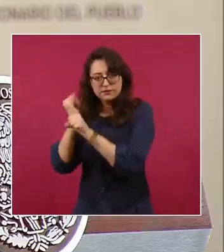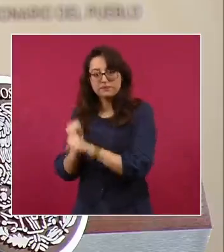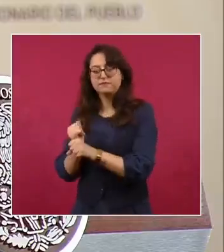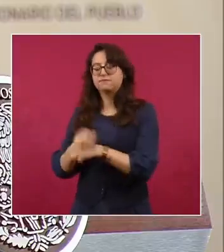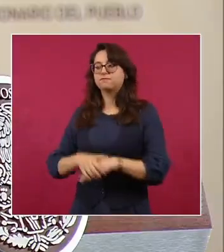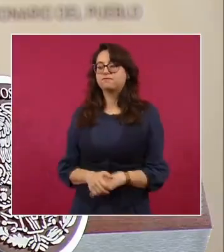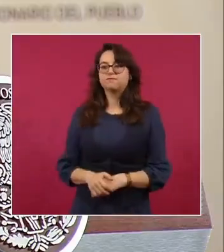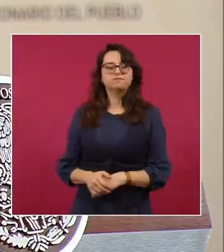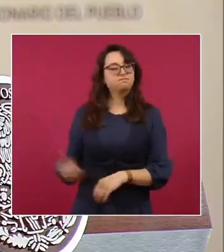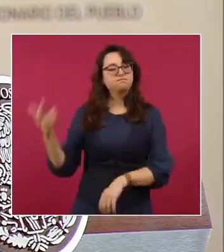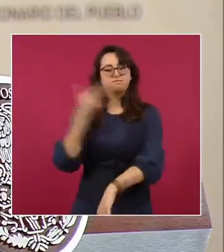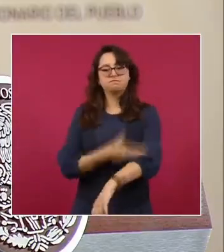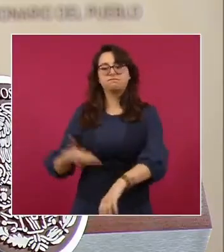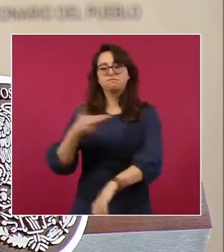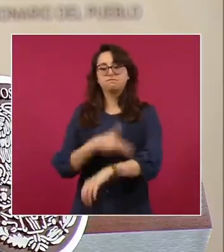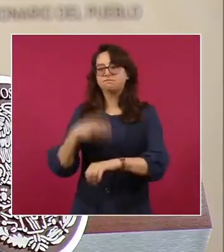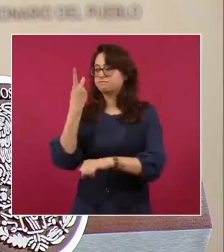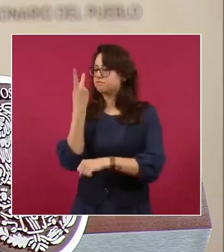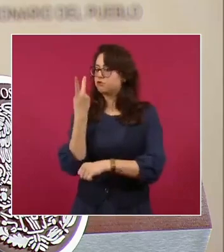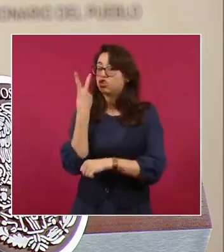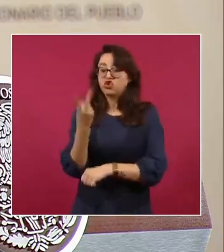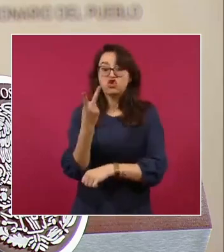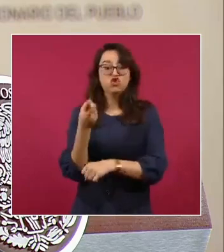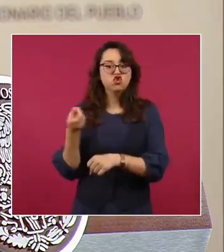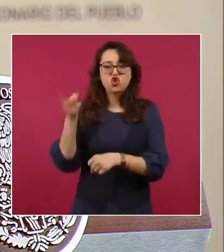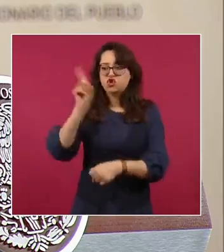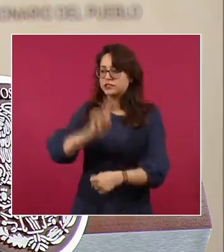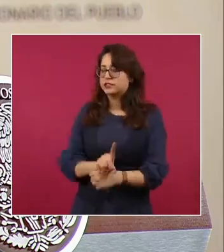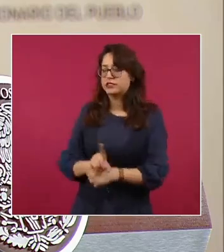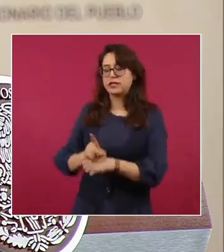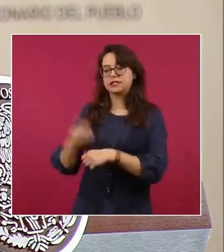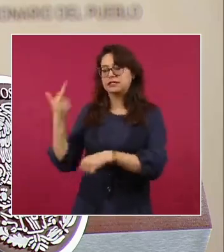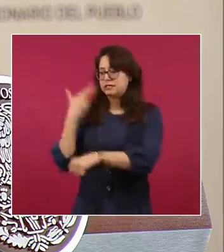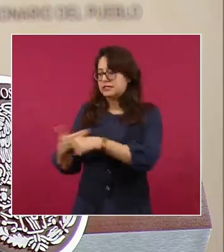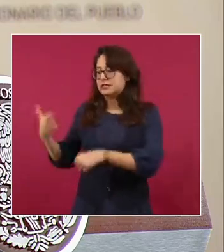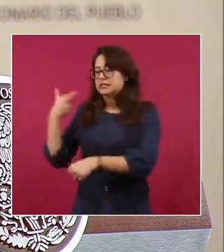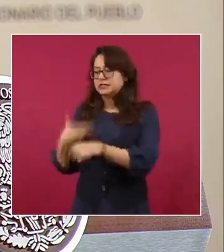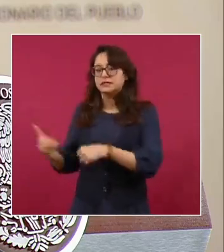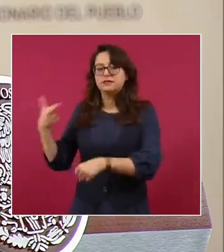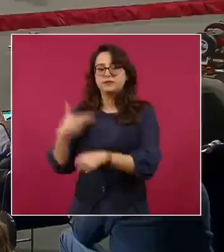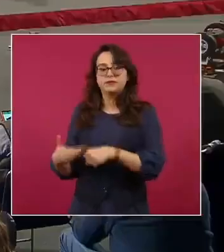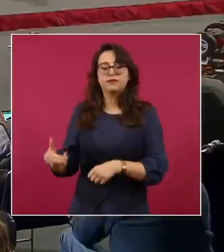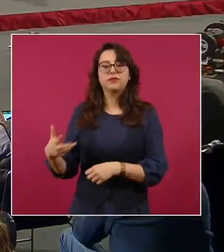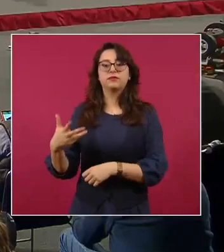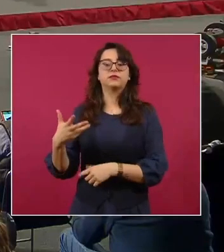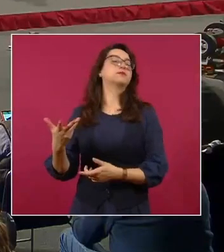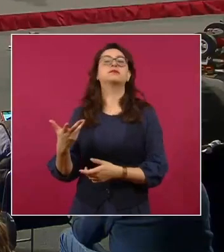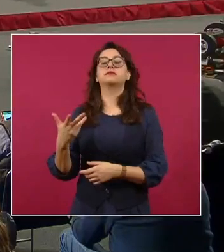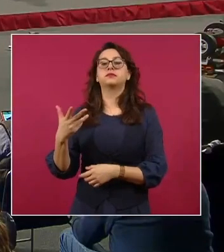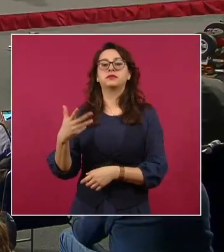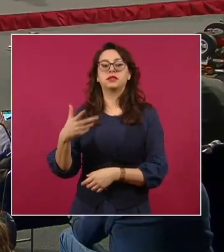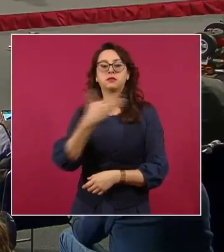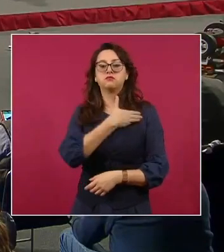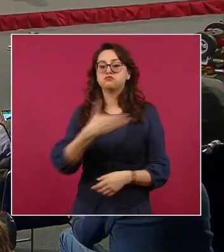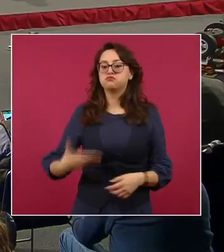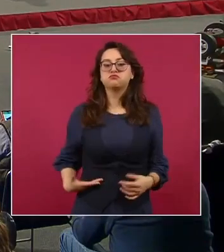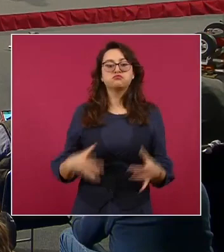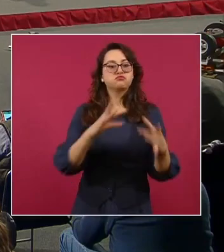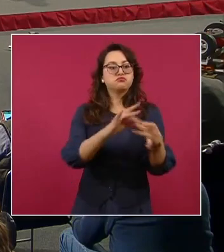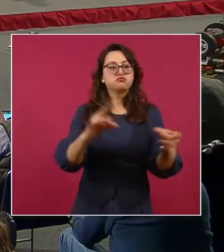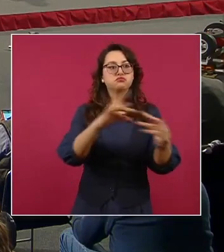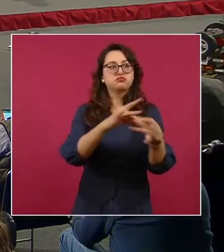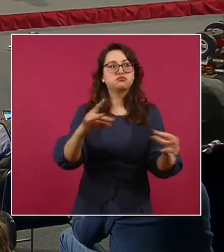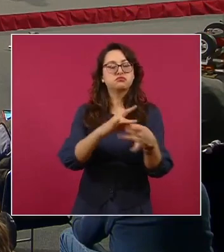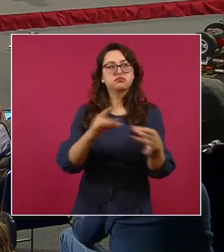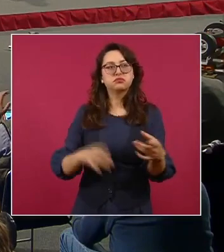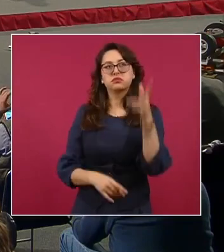nueva organización, y mientras el presidente estaba explicando, el general estaba ya hablando por teléfono de dónde tenían